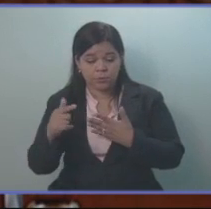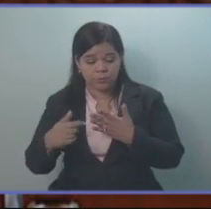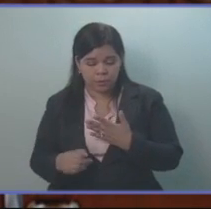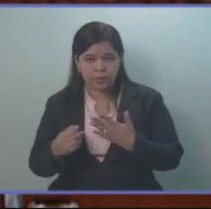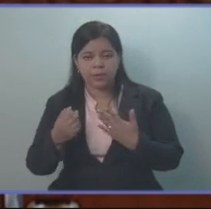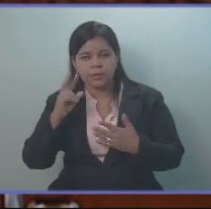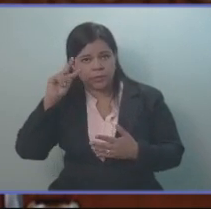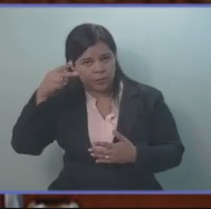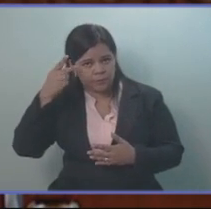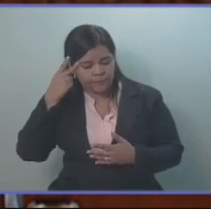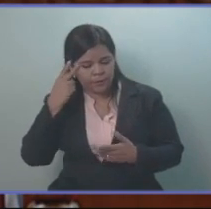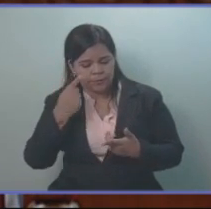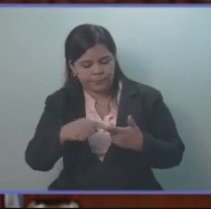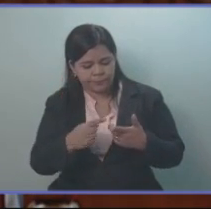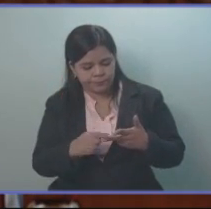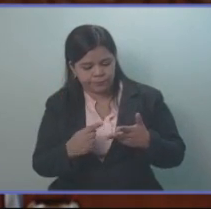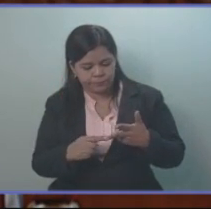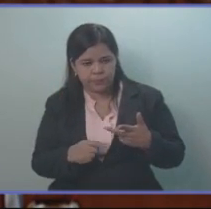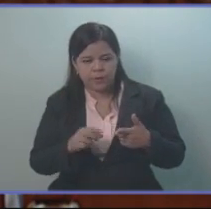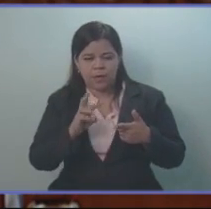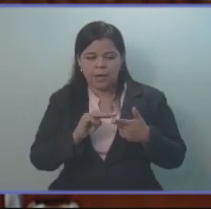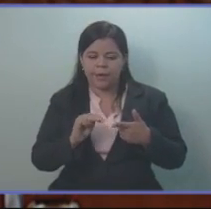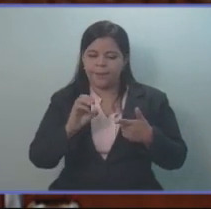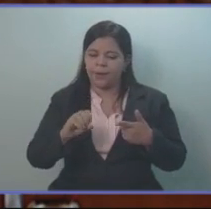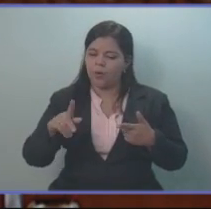el siguiente significado: